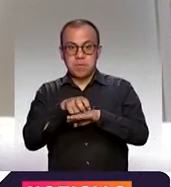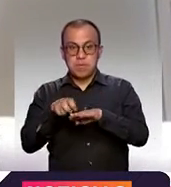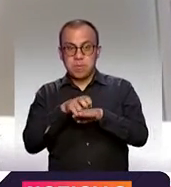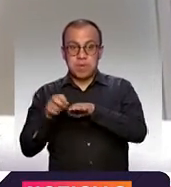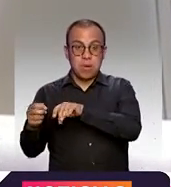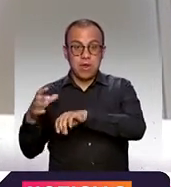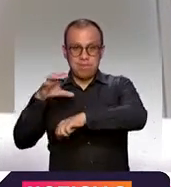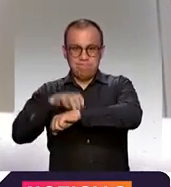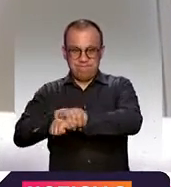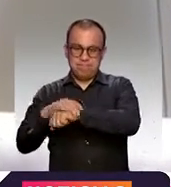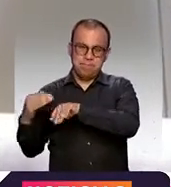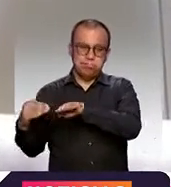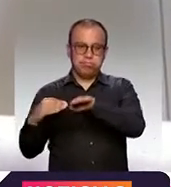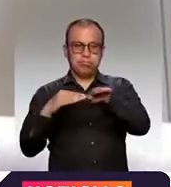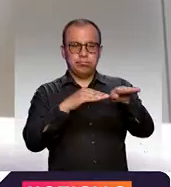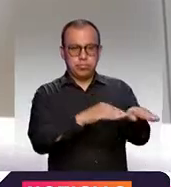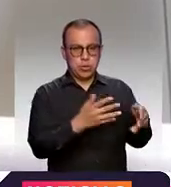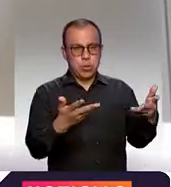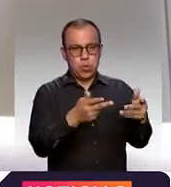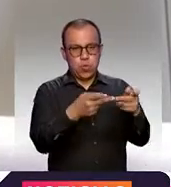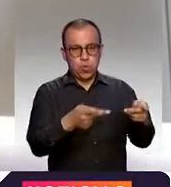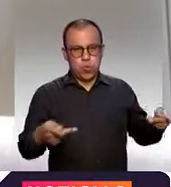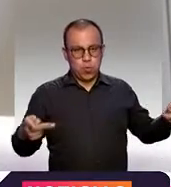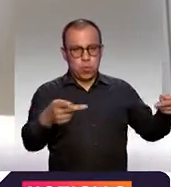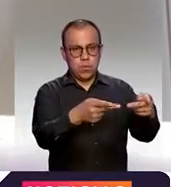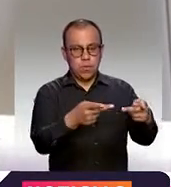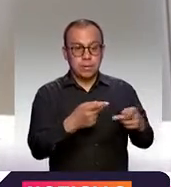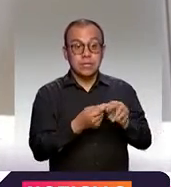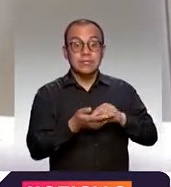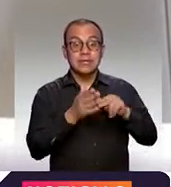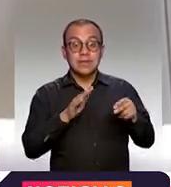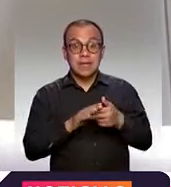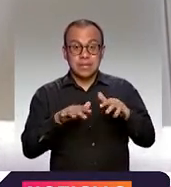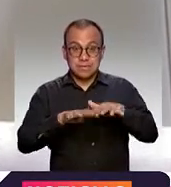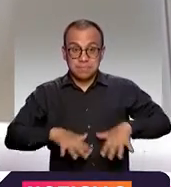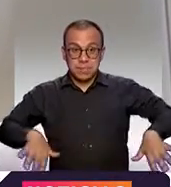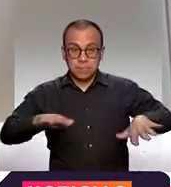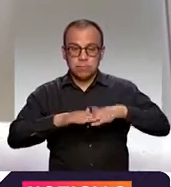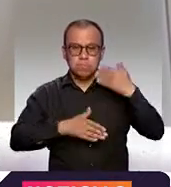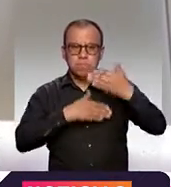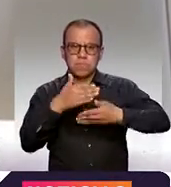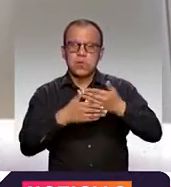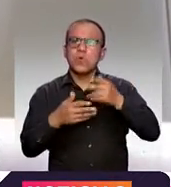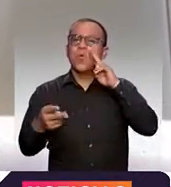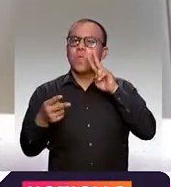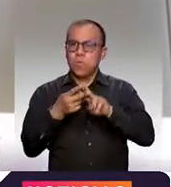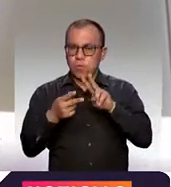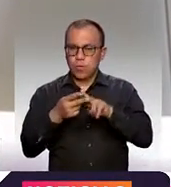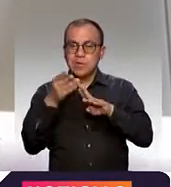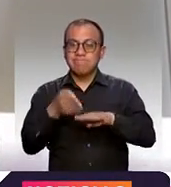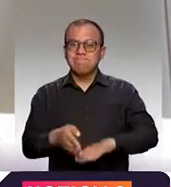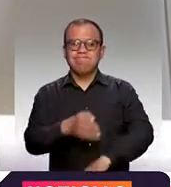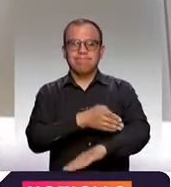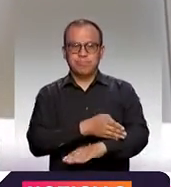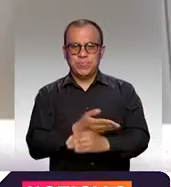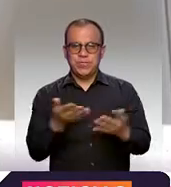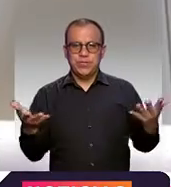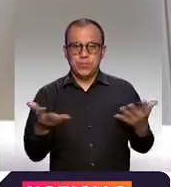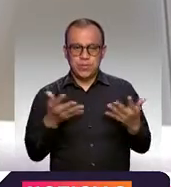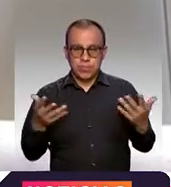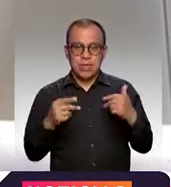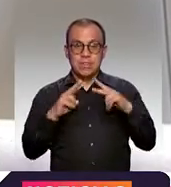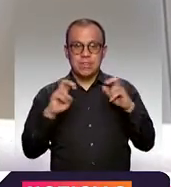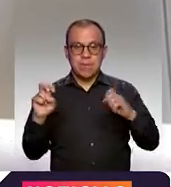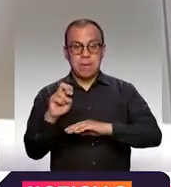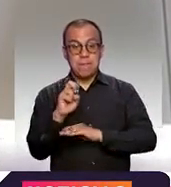detenidas. Hemos solicitado que esos inmuebles sean conocidos con anterioridad por la